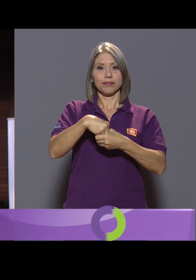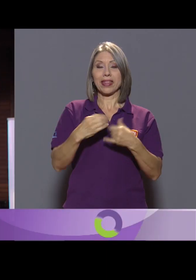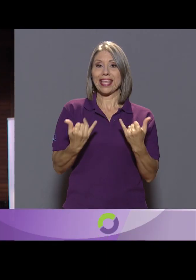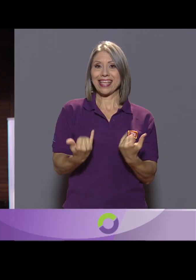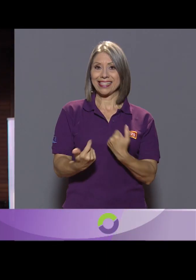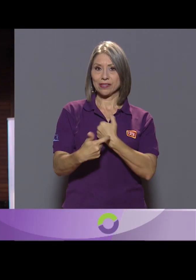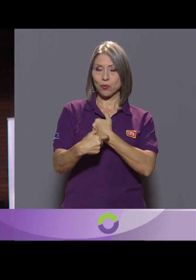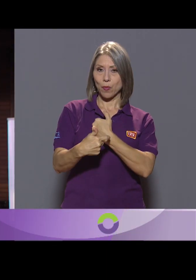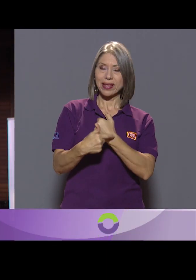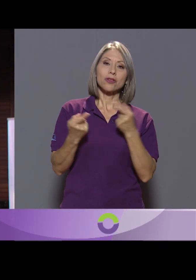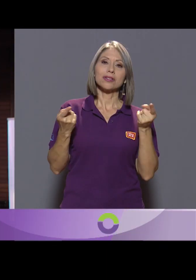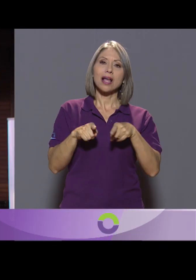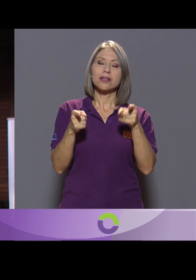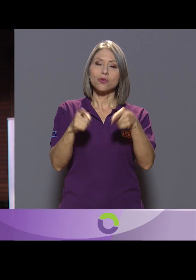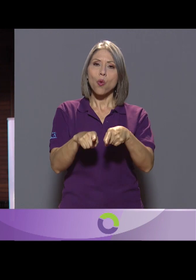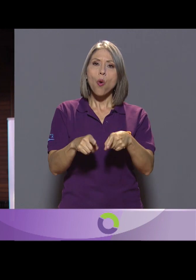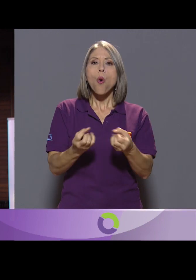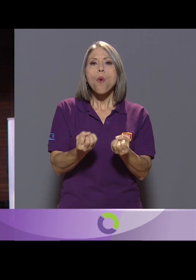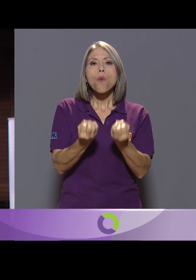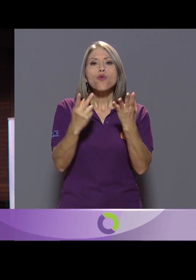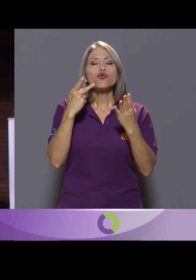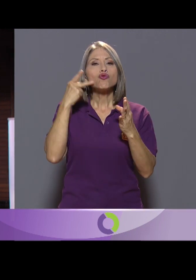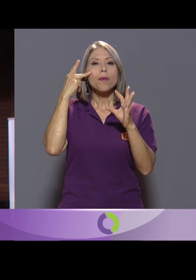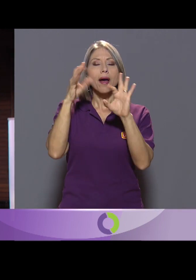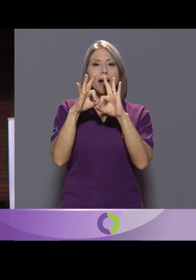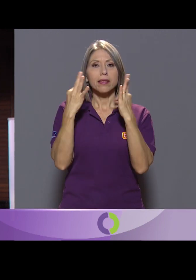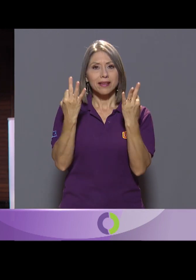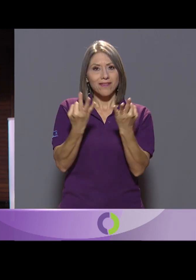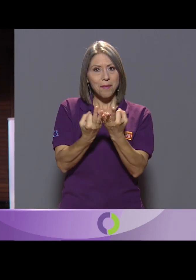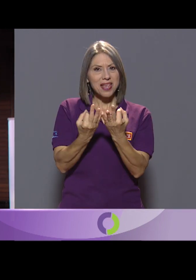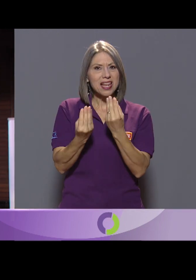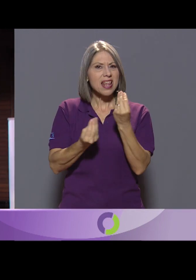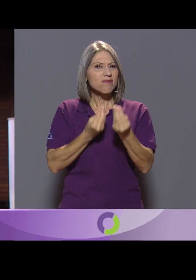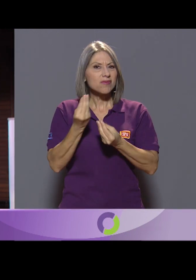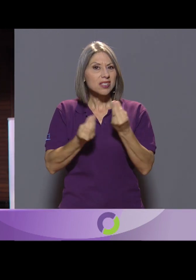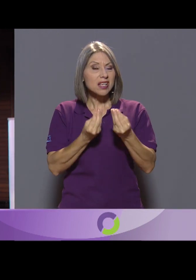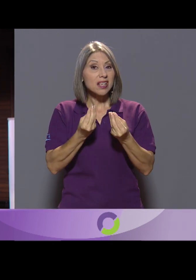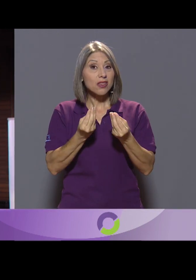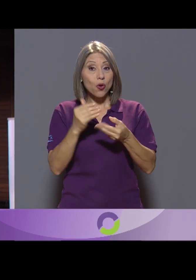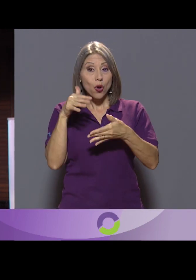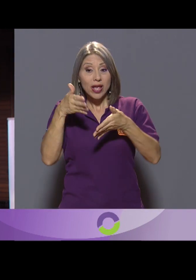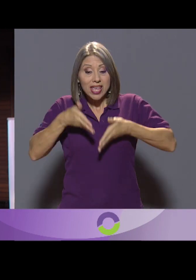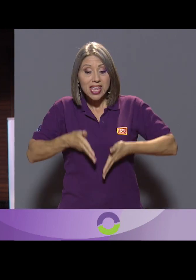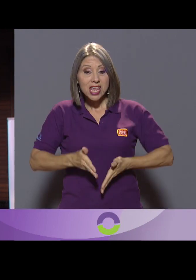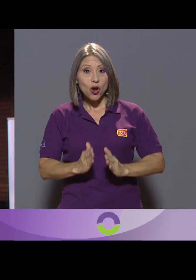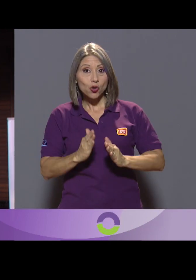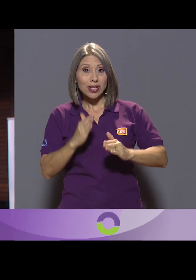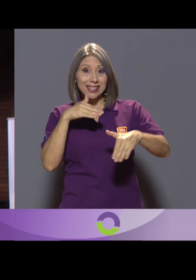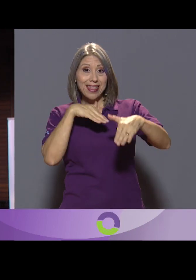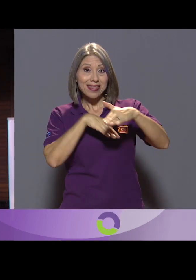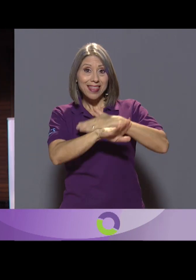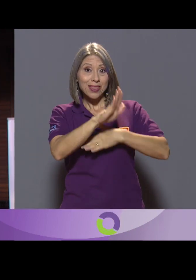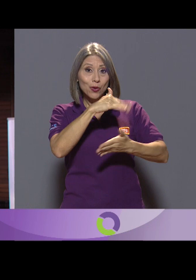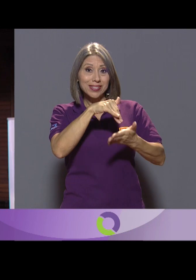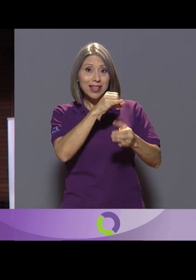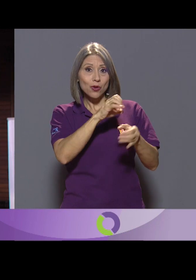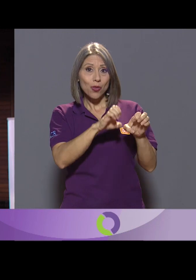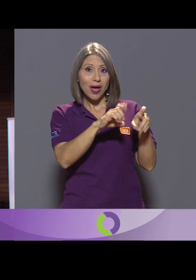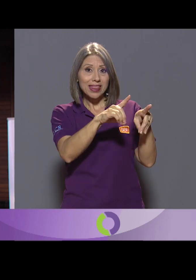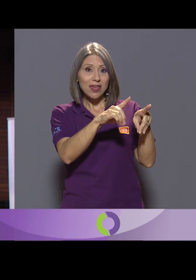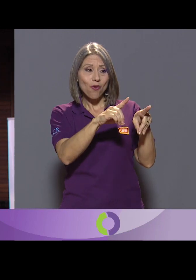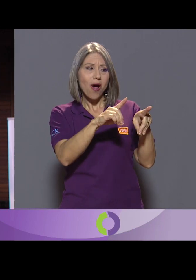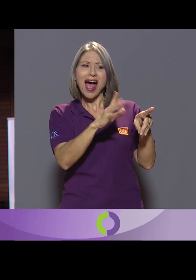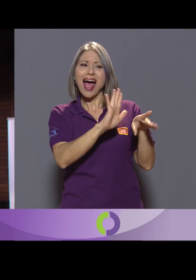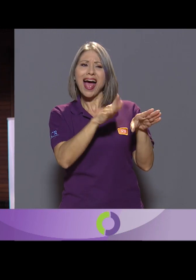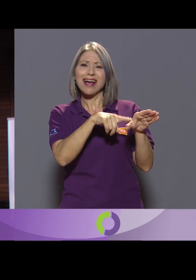sucediendo en este momento que muchos padres de familia están sacando a sus hijos porque una maestra